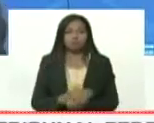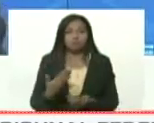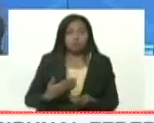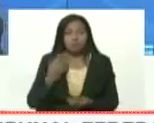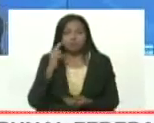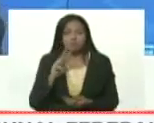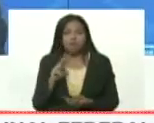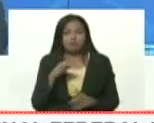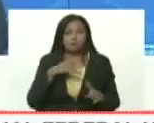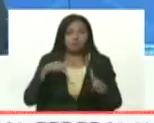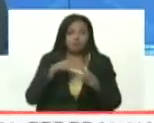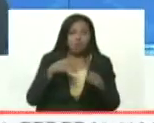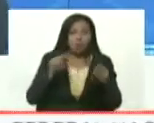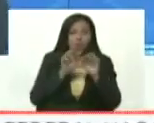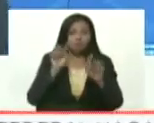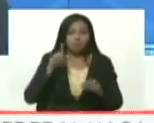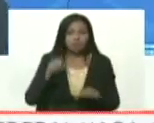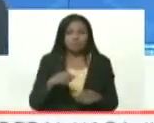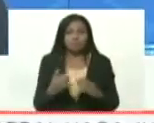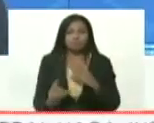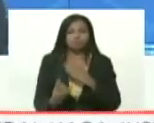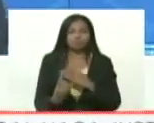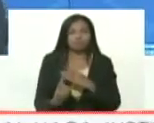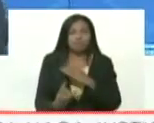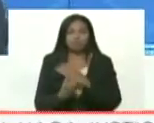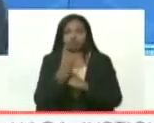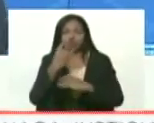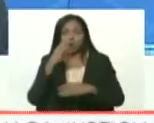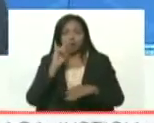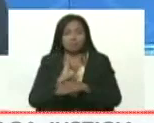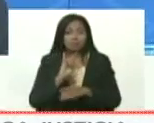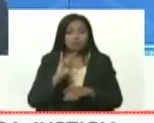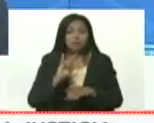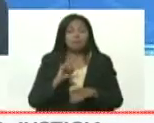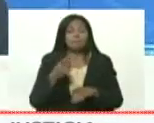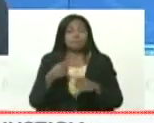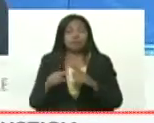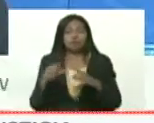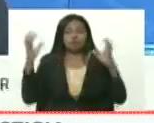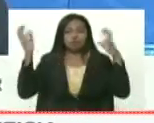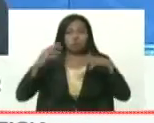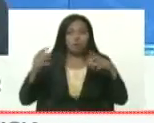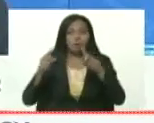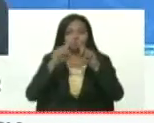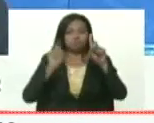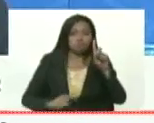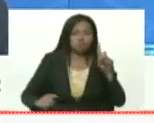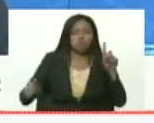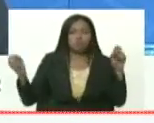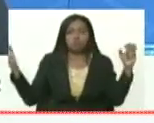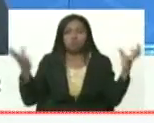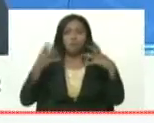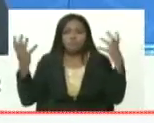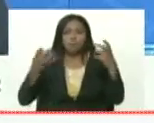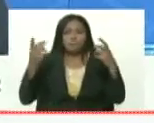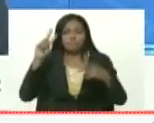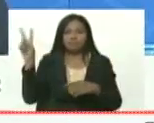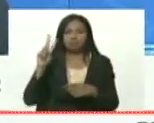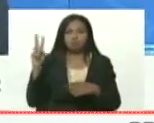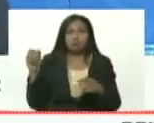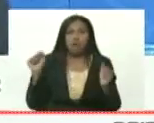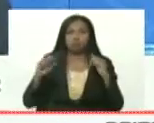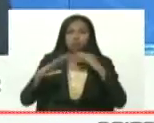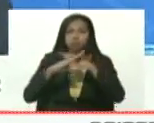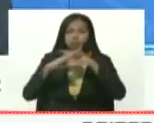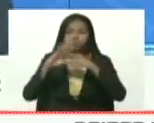haber conspiraciones, traiciones. Pero llueva, truene o relampaguee, a Venezuela no la